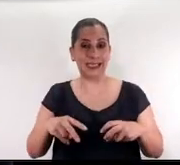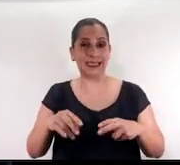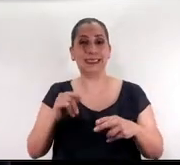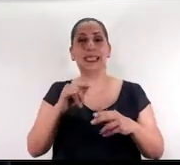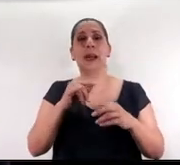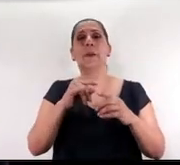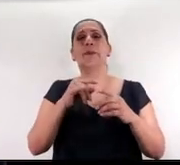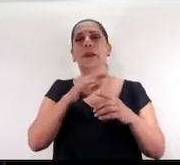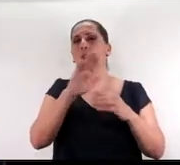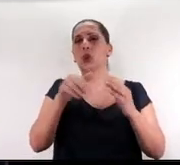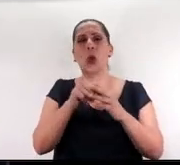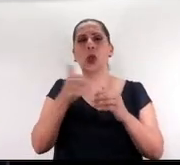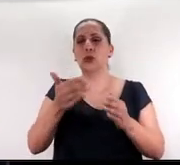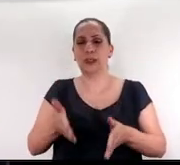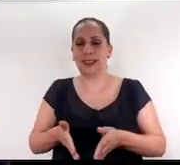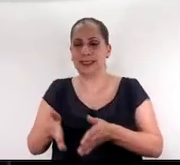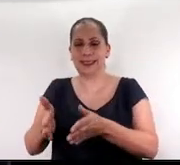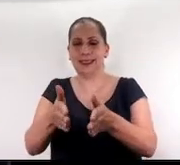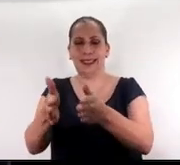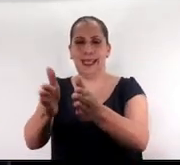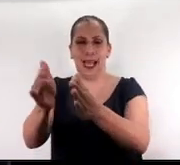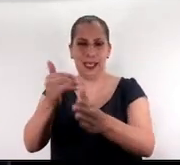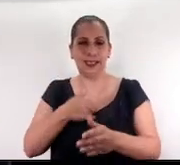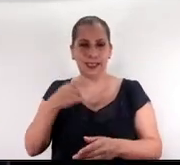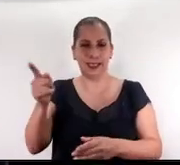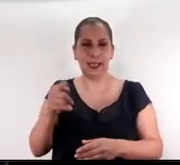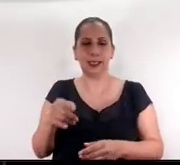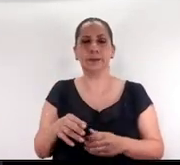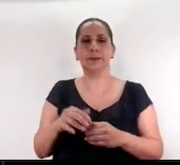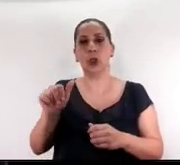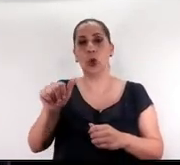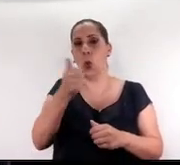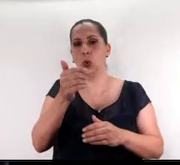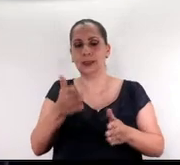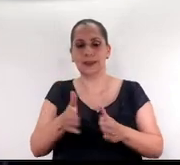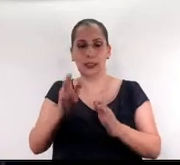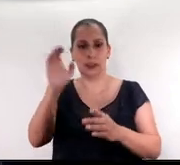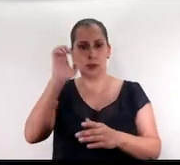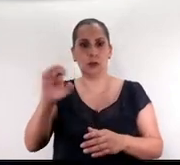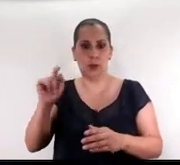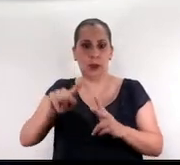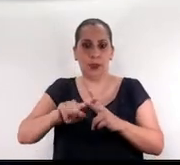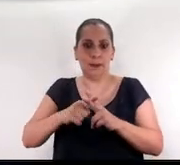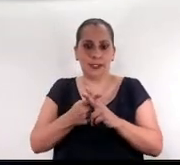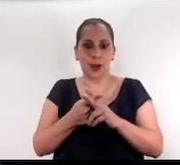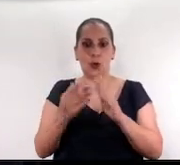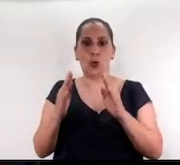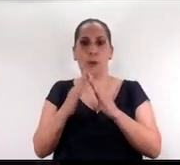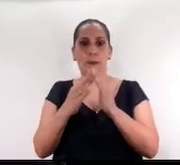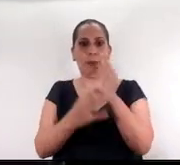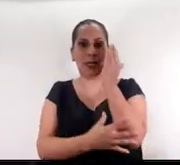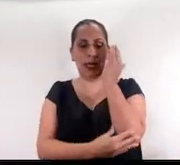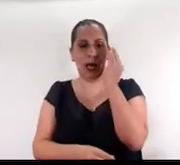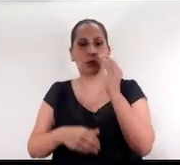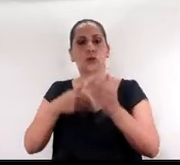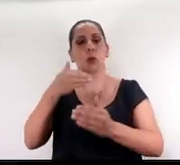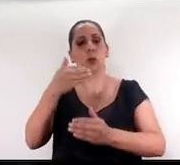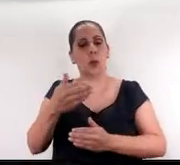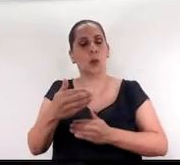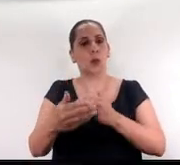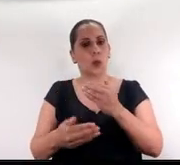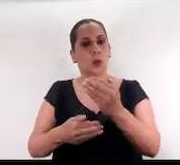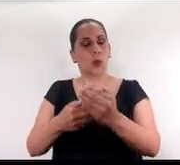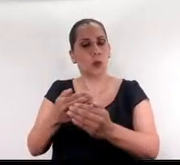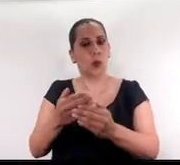y probablemente también casi todas las ciudades de Europa, nacieron como precarios. y después se fueron ordenando y construyendo, se